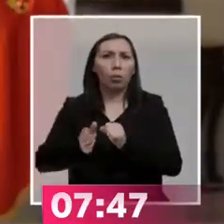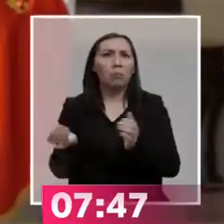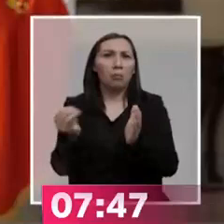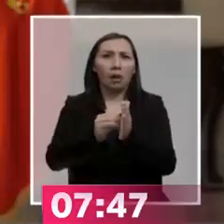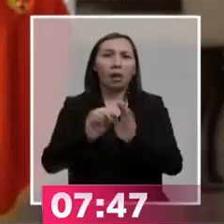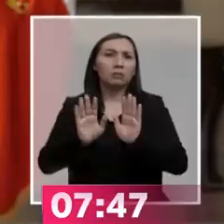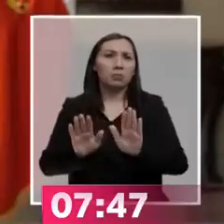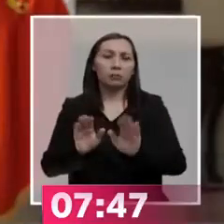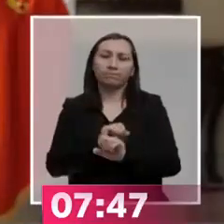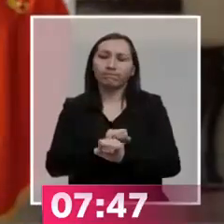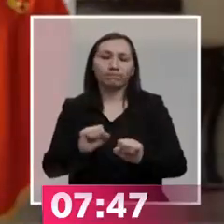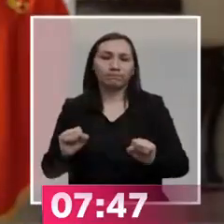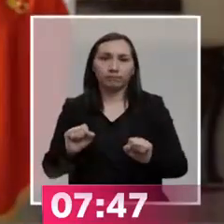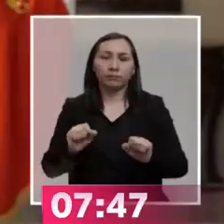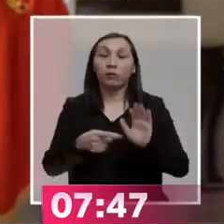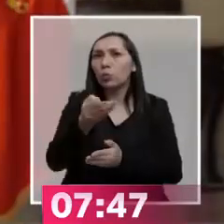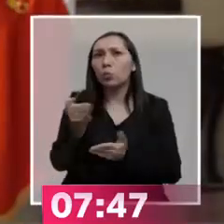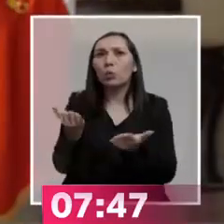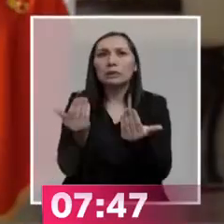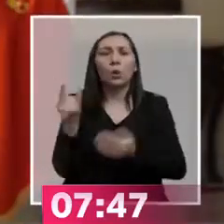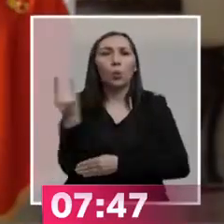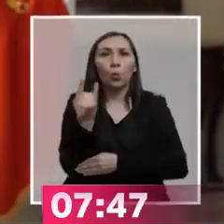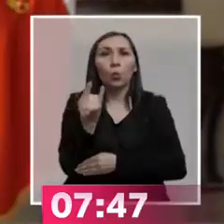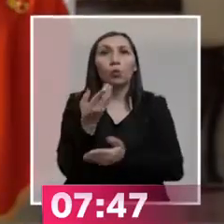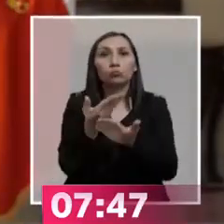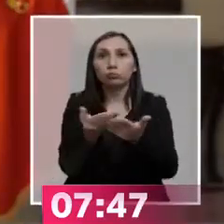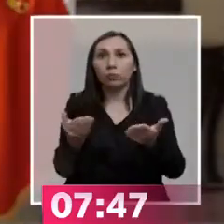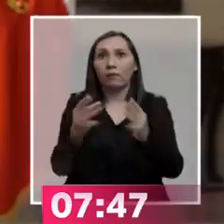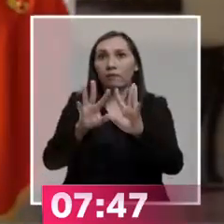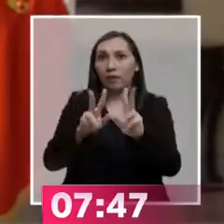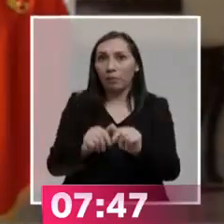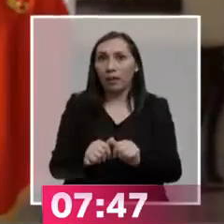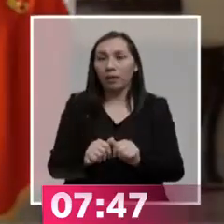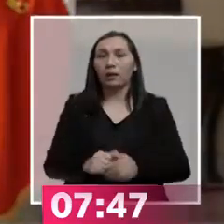Claro. Cambiamos Así de tema. Así que vamos a estar muy atentos a cómo se tramite la reforma previsional. Vamos a